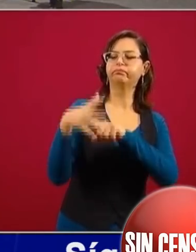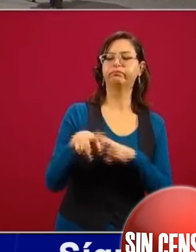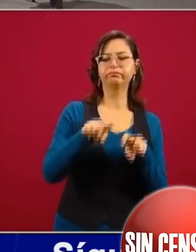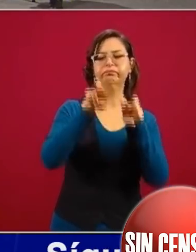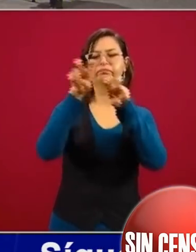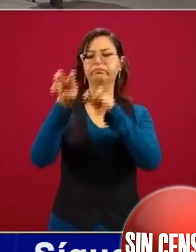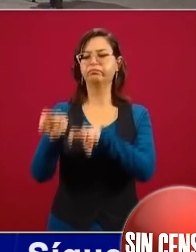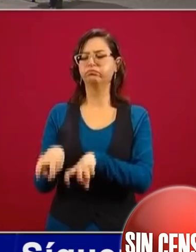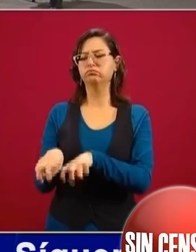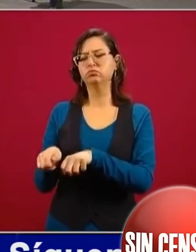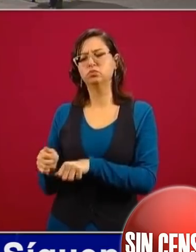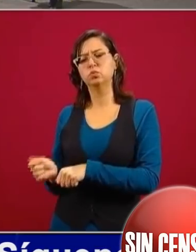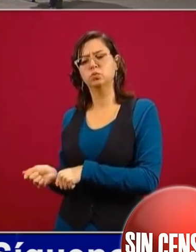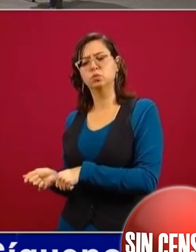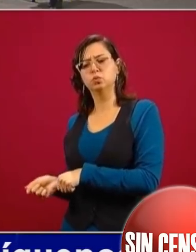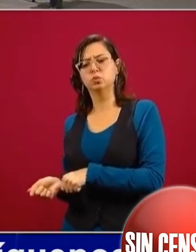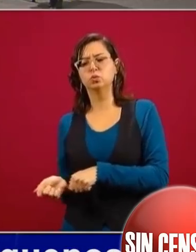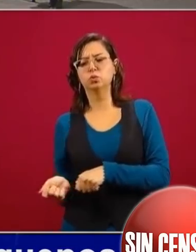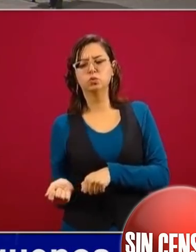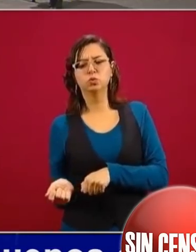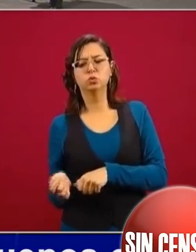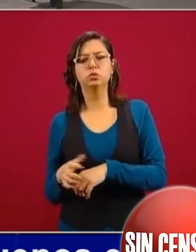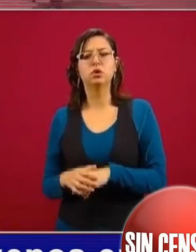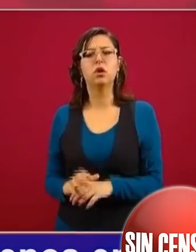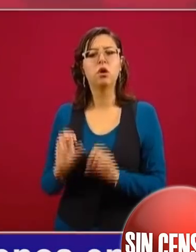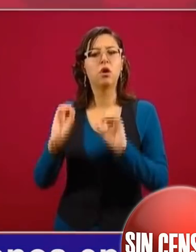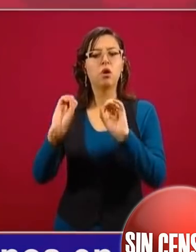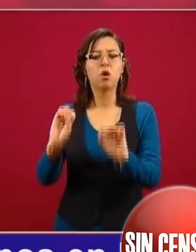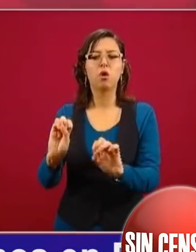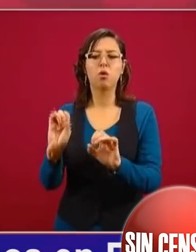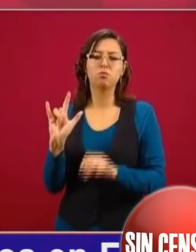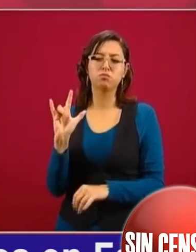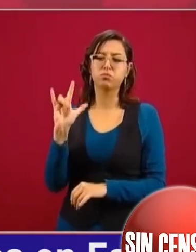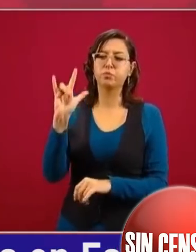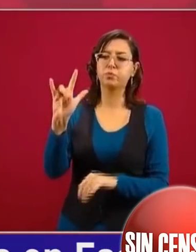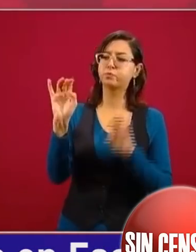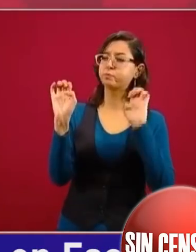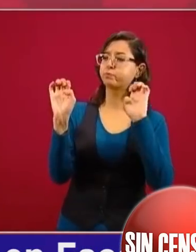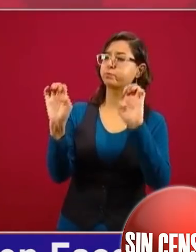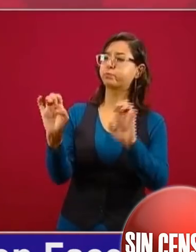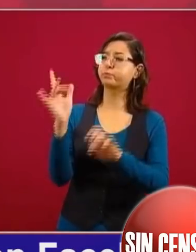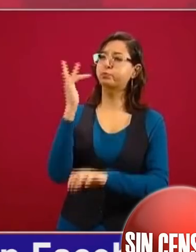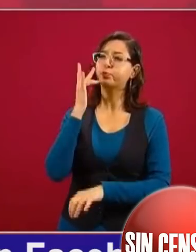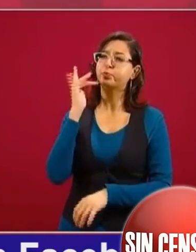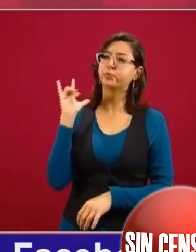o tenían aviones extravagantes.